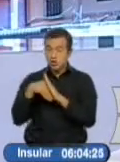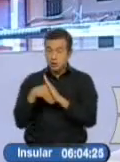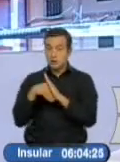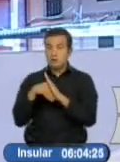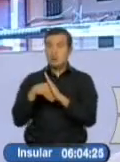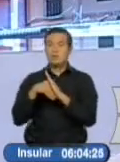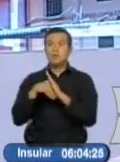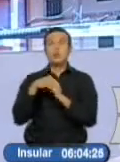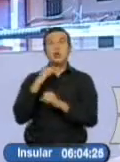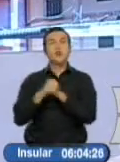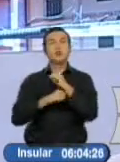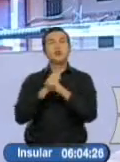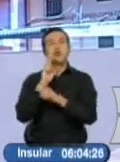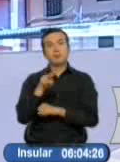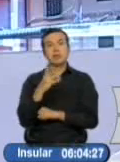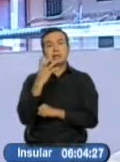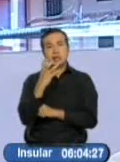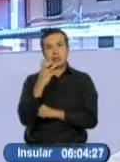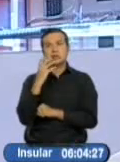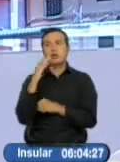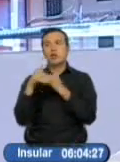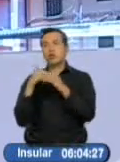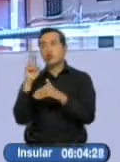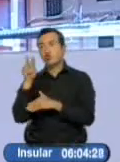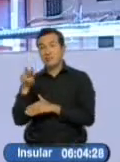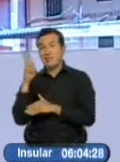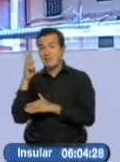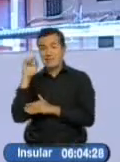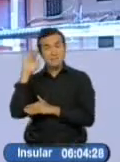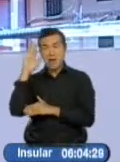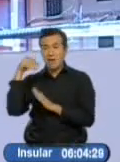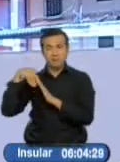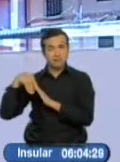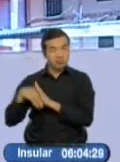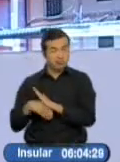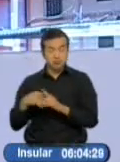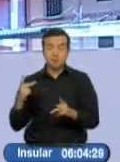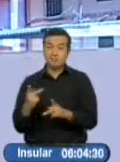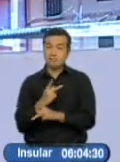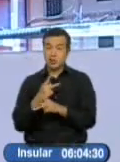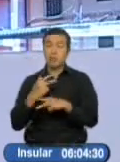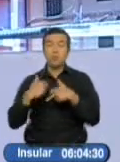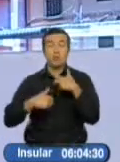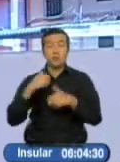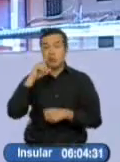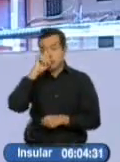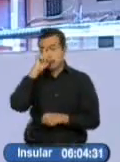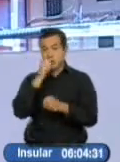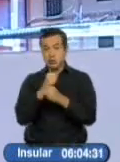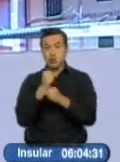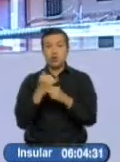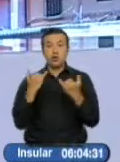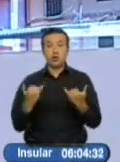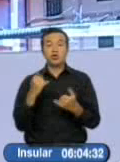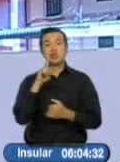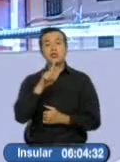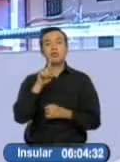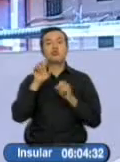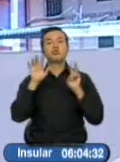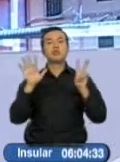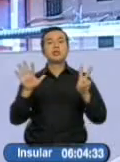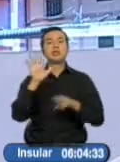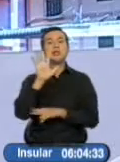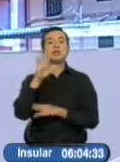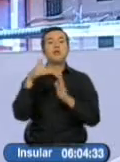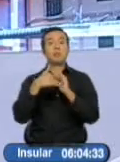primero en el año 15, luego en el 16 ya fue un poco más profundo. Y eso ha afectado el empleo. Nosotros tenemos 175 mil personas